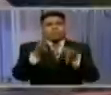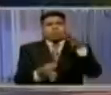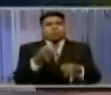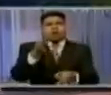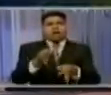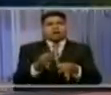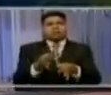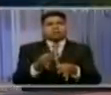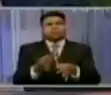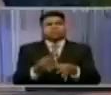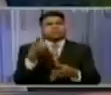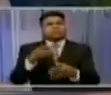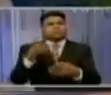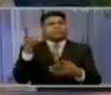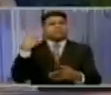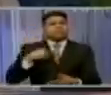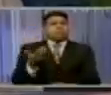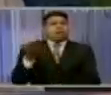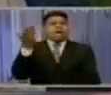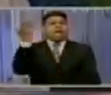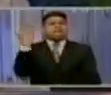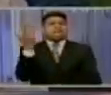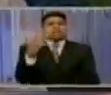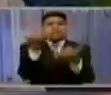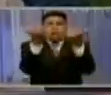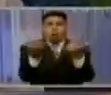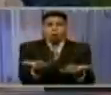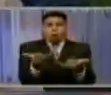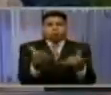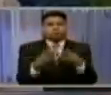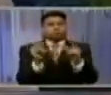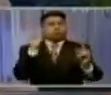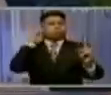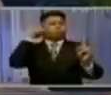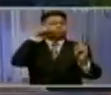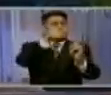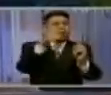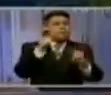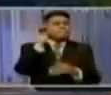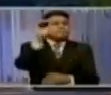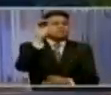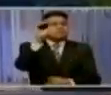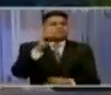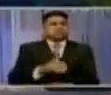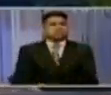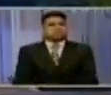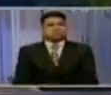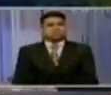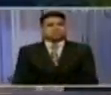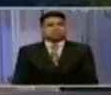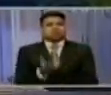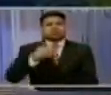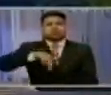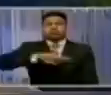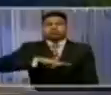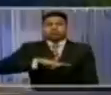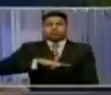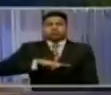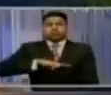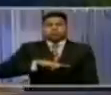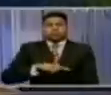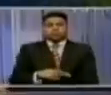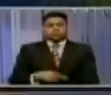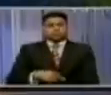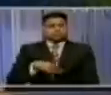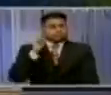teníamos ayer y lo que tenemos hoy y los retos que tenemos hacia el mañana. Somos nosotros los protagonistas que